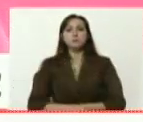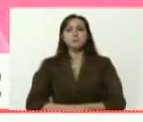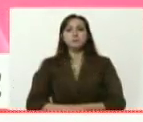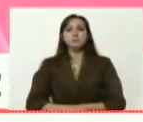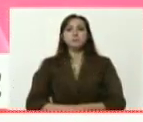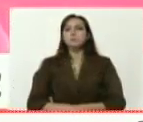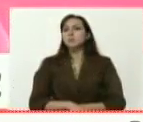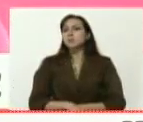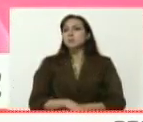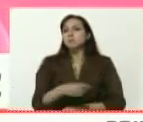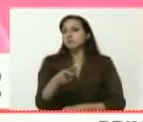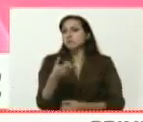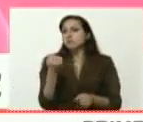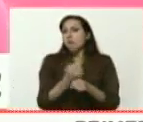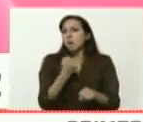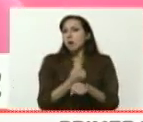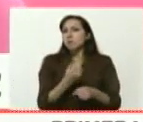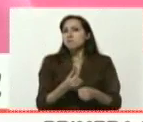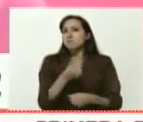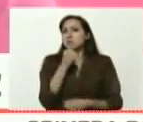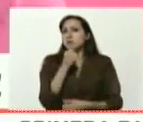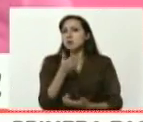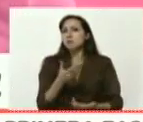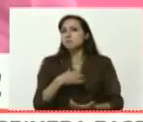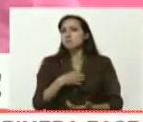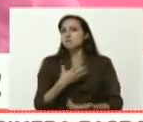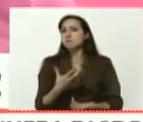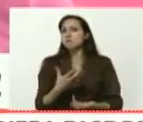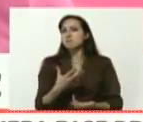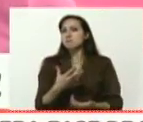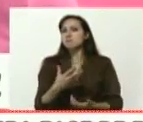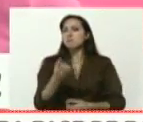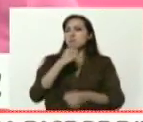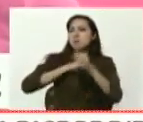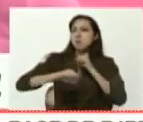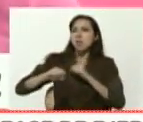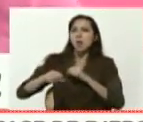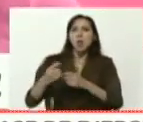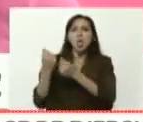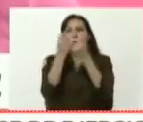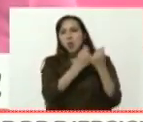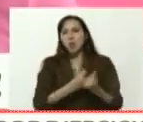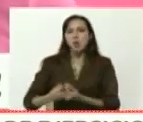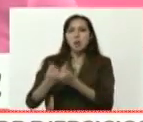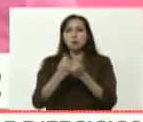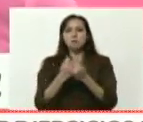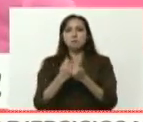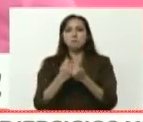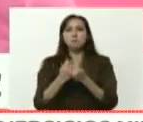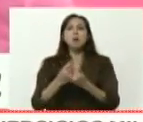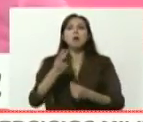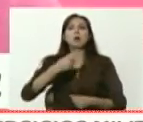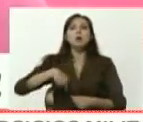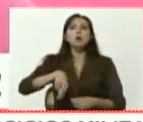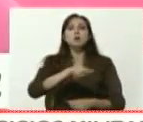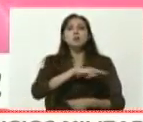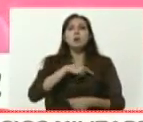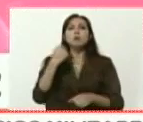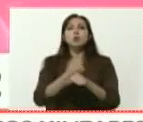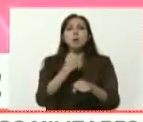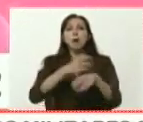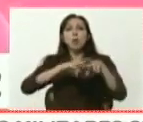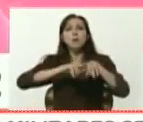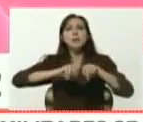¿quién? ¿Quién puede enfrentar la guerra económica si no son nuestros campesinos, nuestros trabajadores del